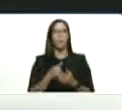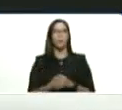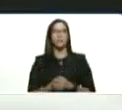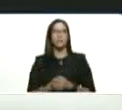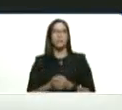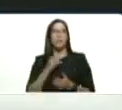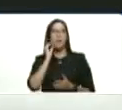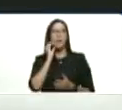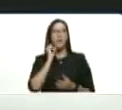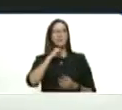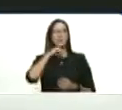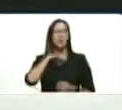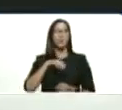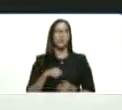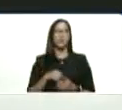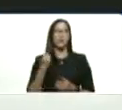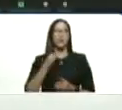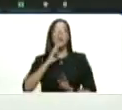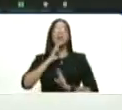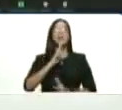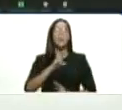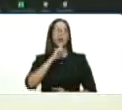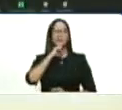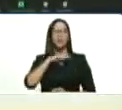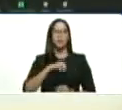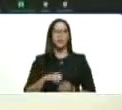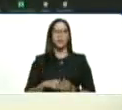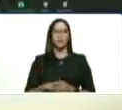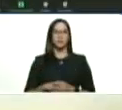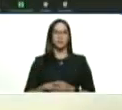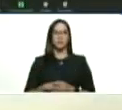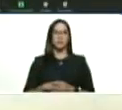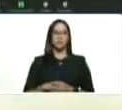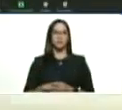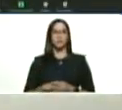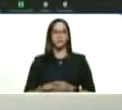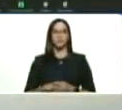experiencia histórica, como respuesta histórica.